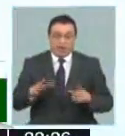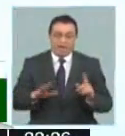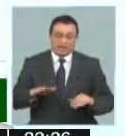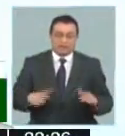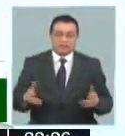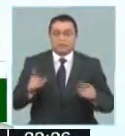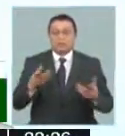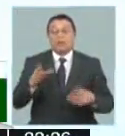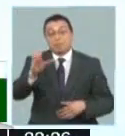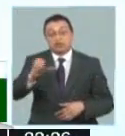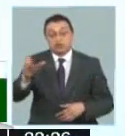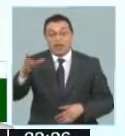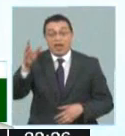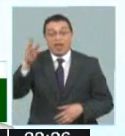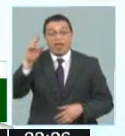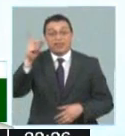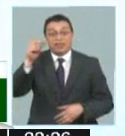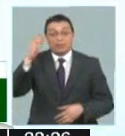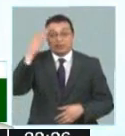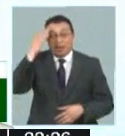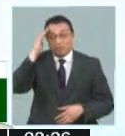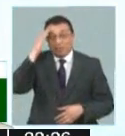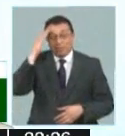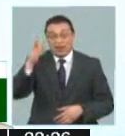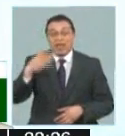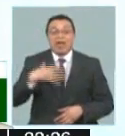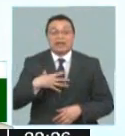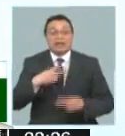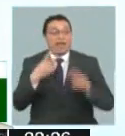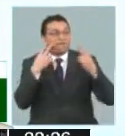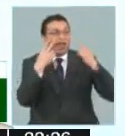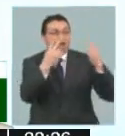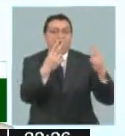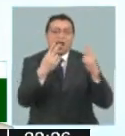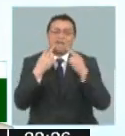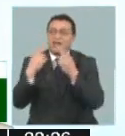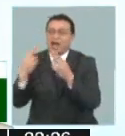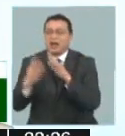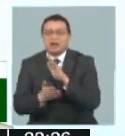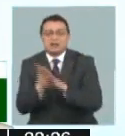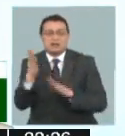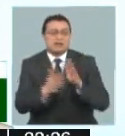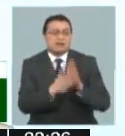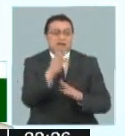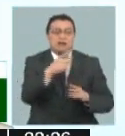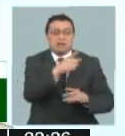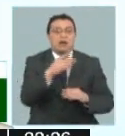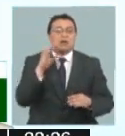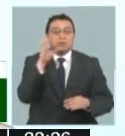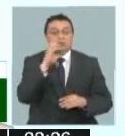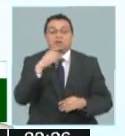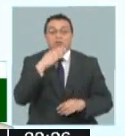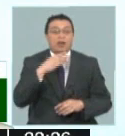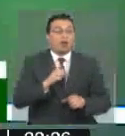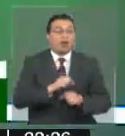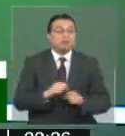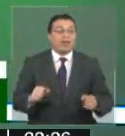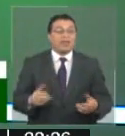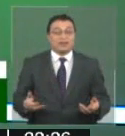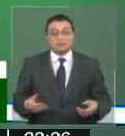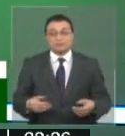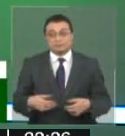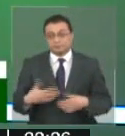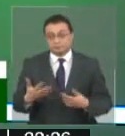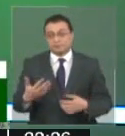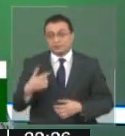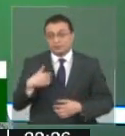pasa también con las personas con discapacidad mental? Que quieren viajar, que quieren salir y que de repente les niegan también eso. Ya